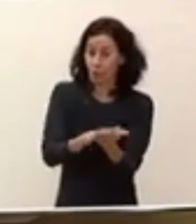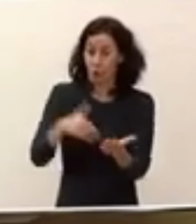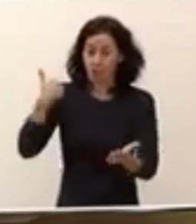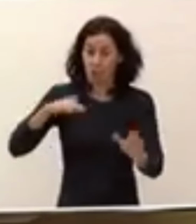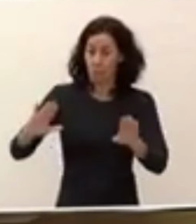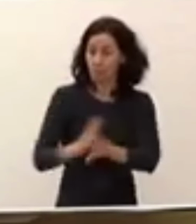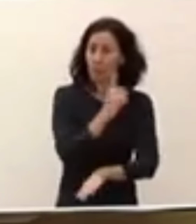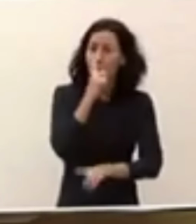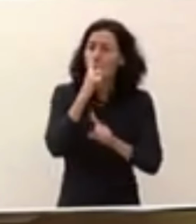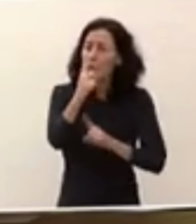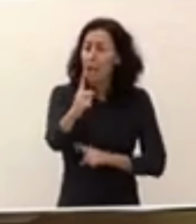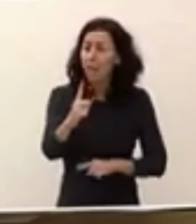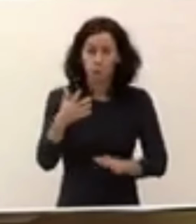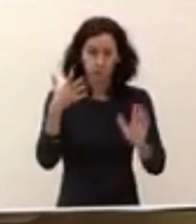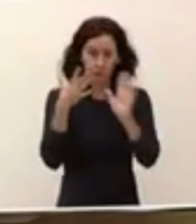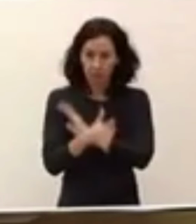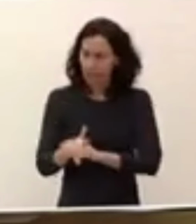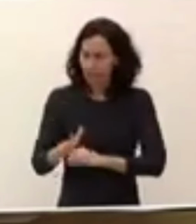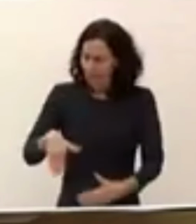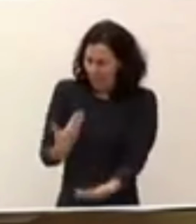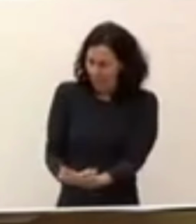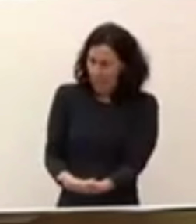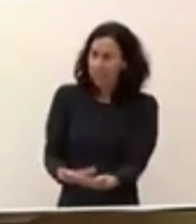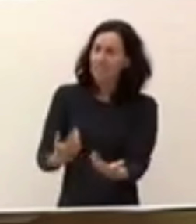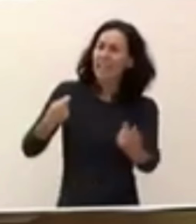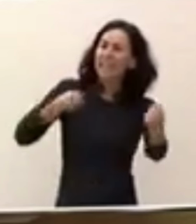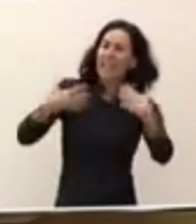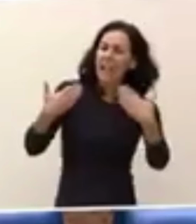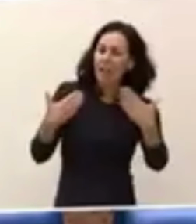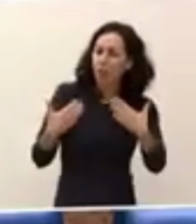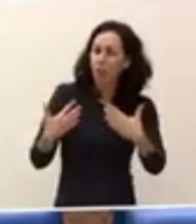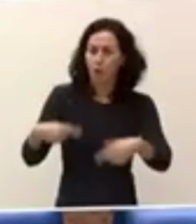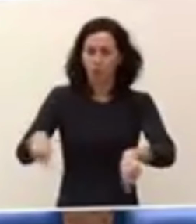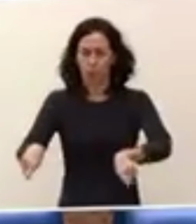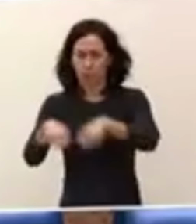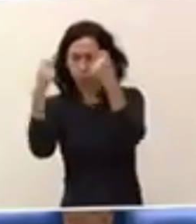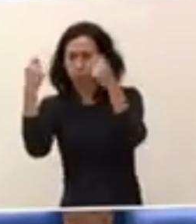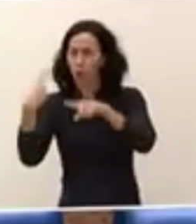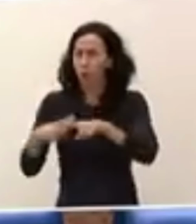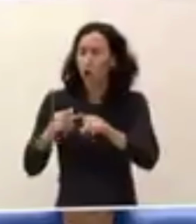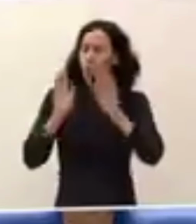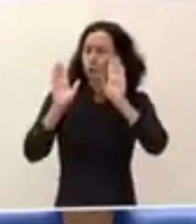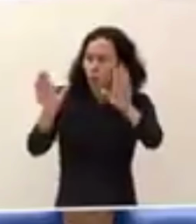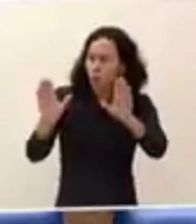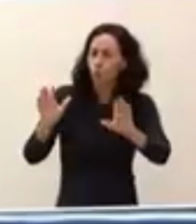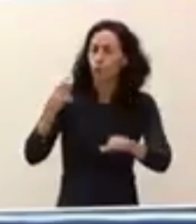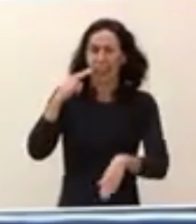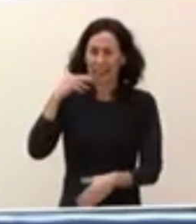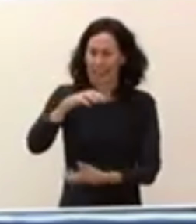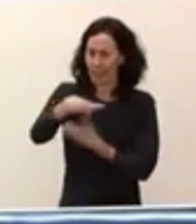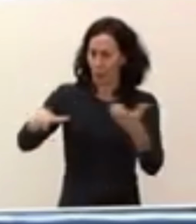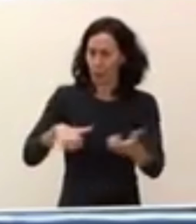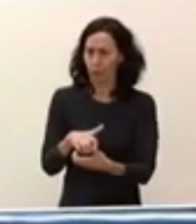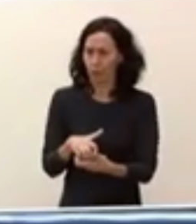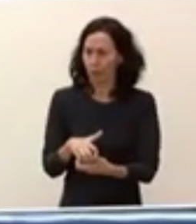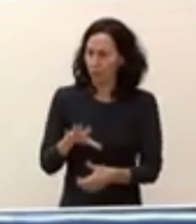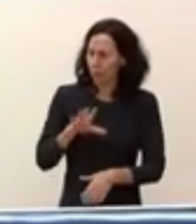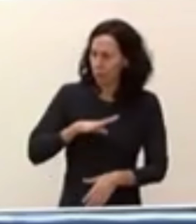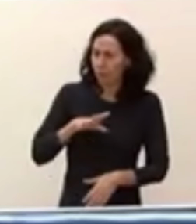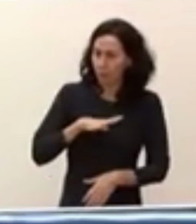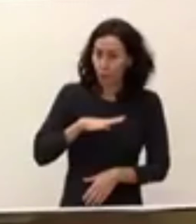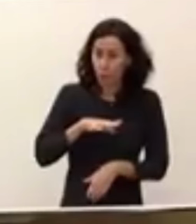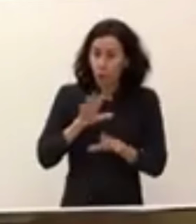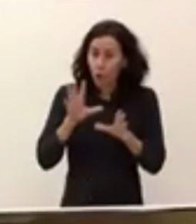con un Estado terrorista? ¿Qué nos ata, presidente, a un Estado terrorista como el de Israel? ¿Qué nos ata a